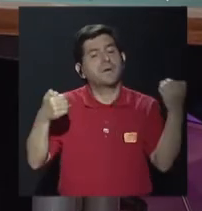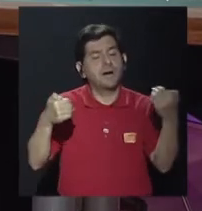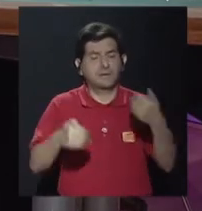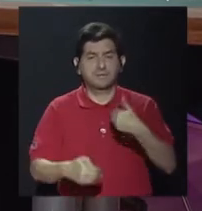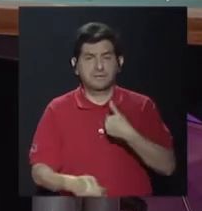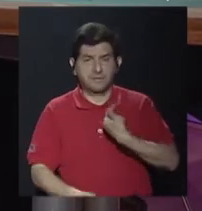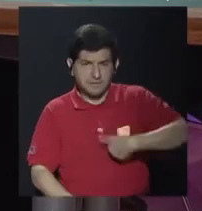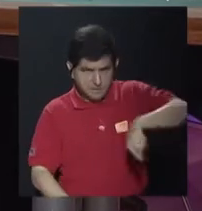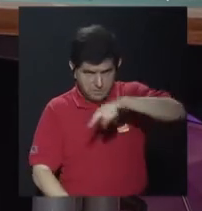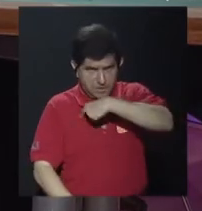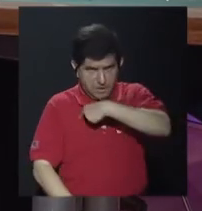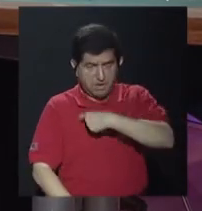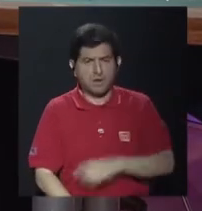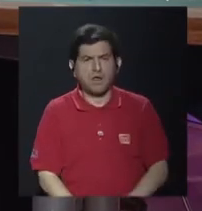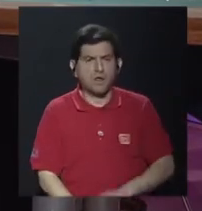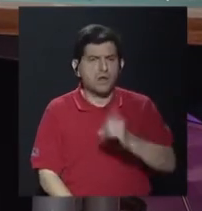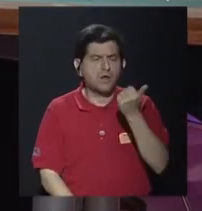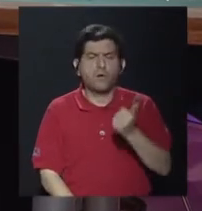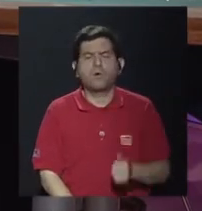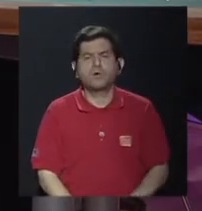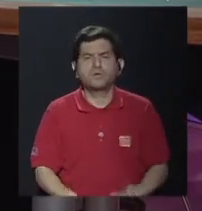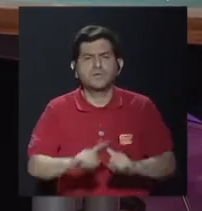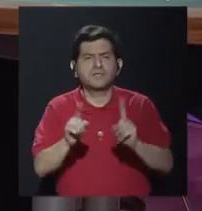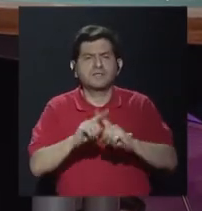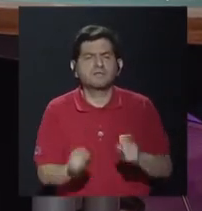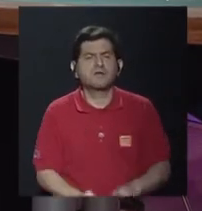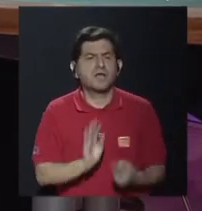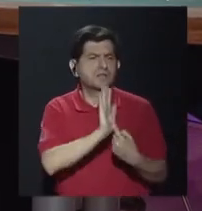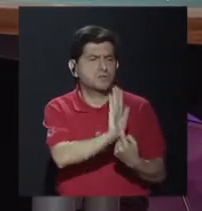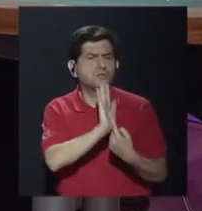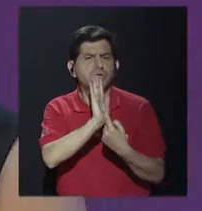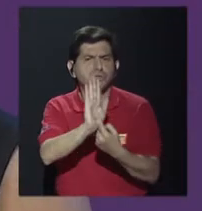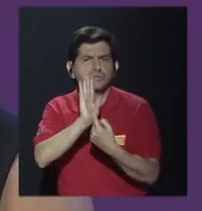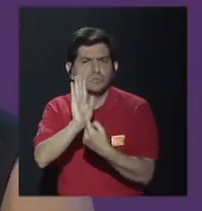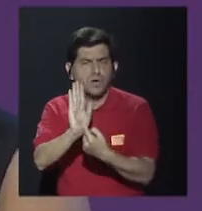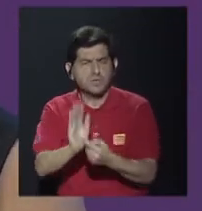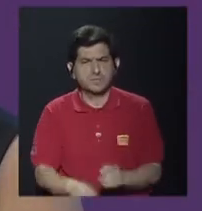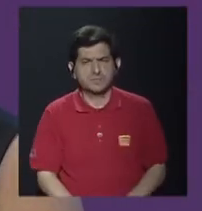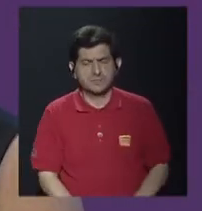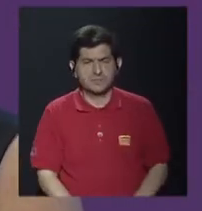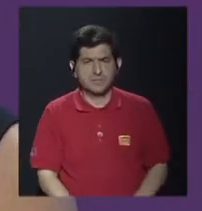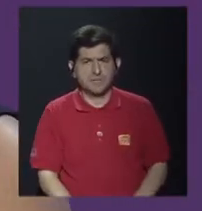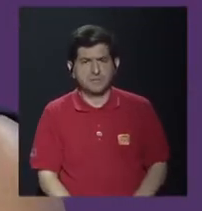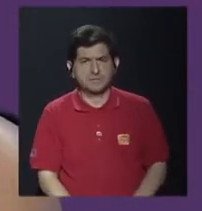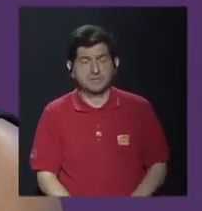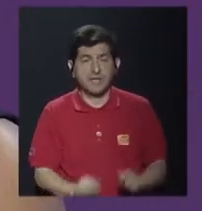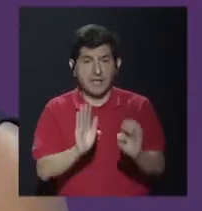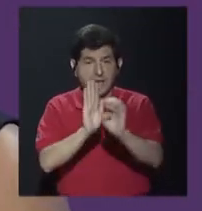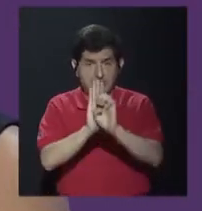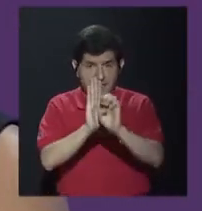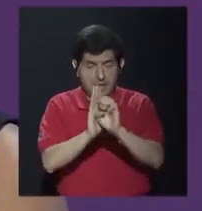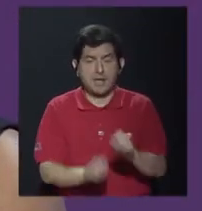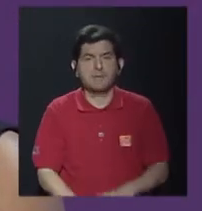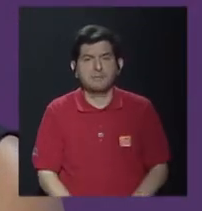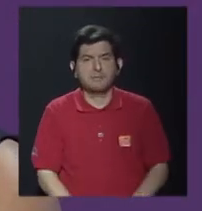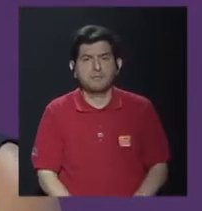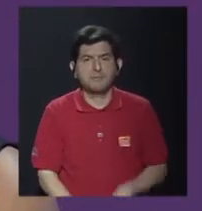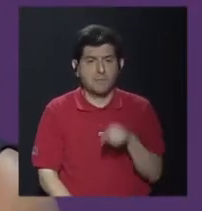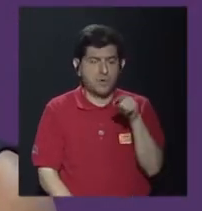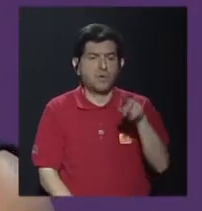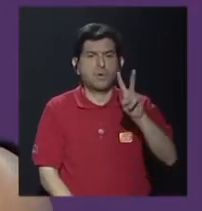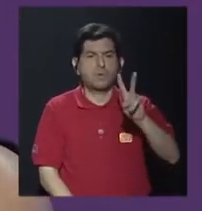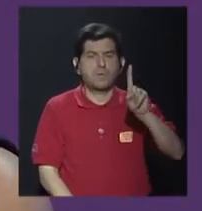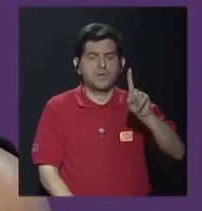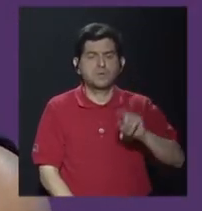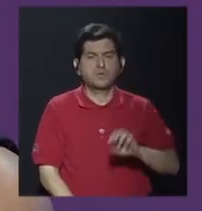tenemos también otras expresiones, ¿verdad?, recientes, más recientes que el mismo proceso, como la manifestación esta el 21